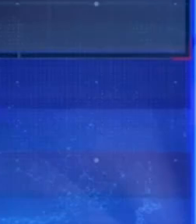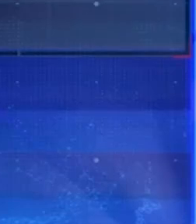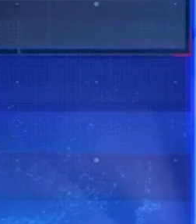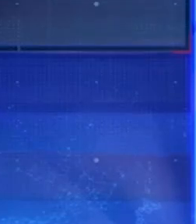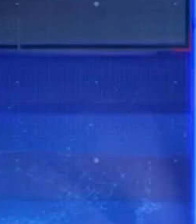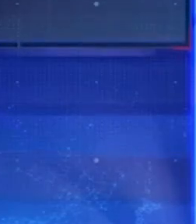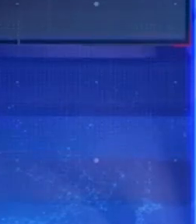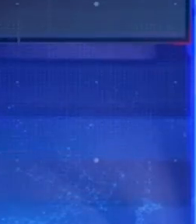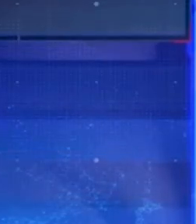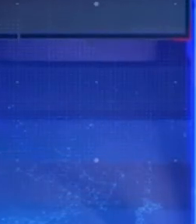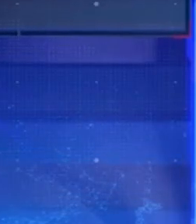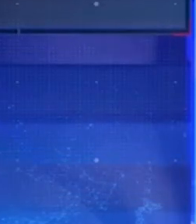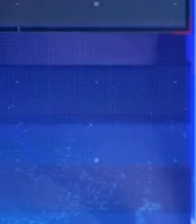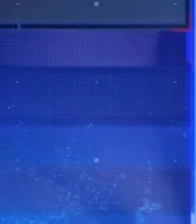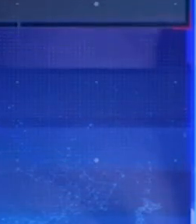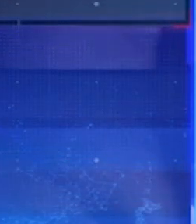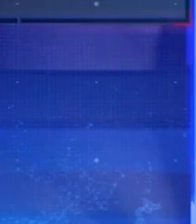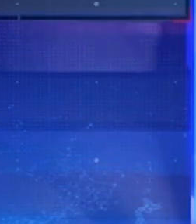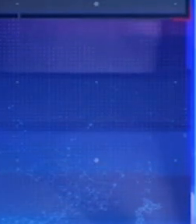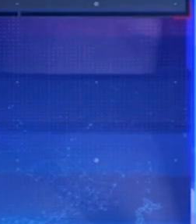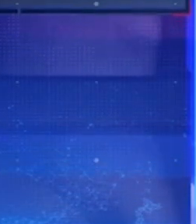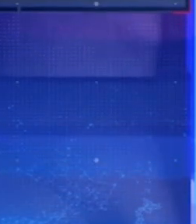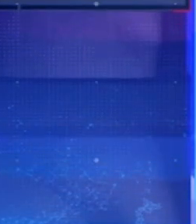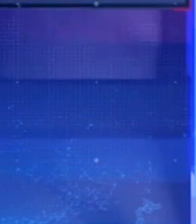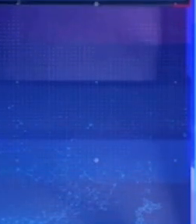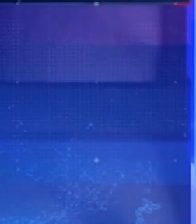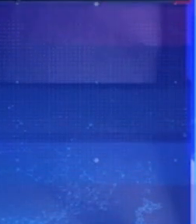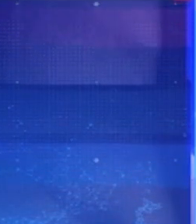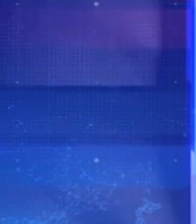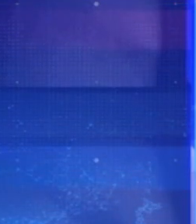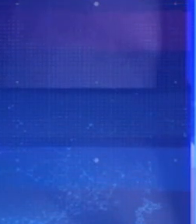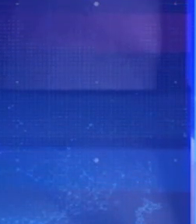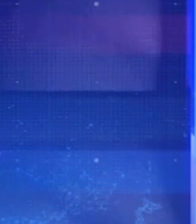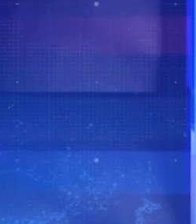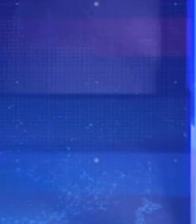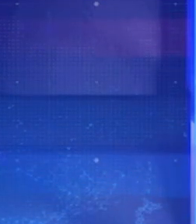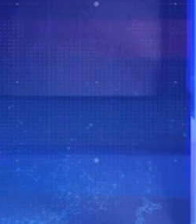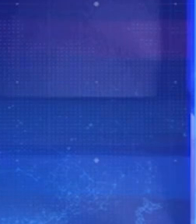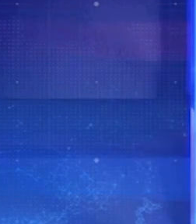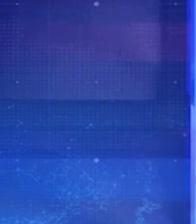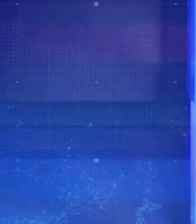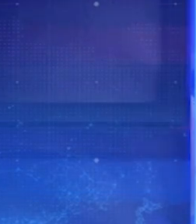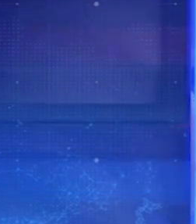Thank you.